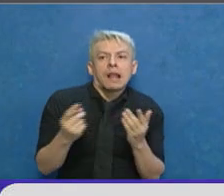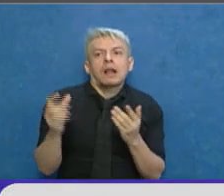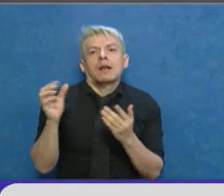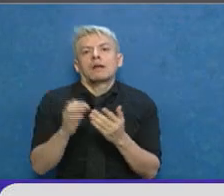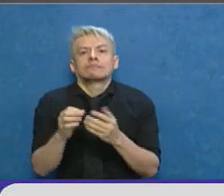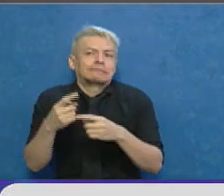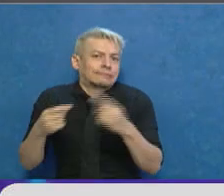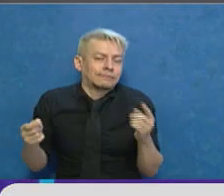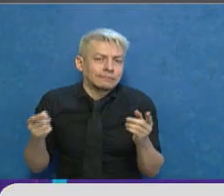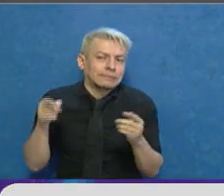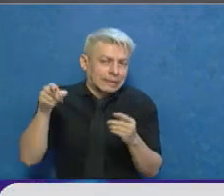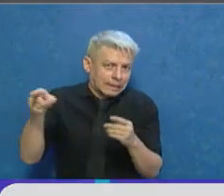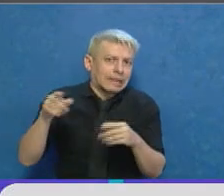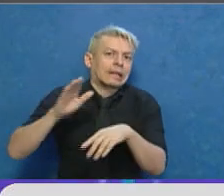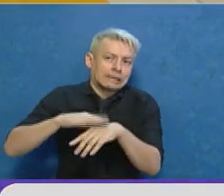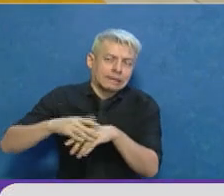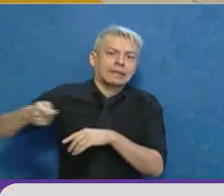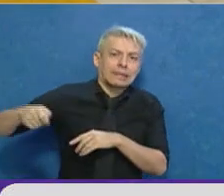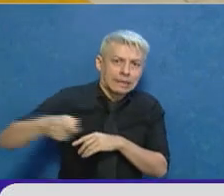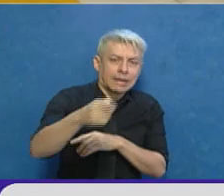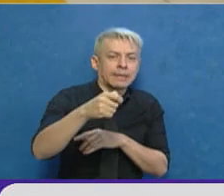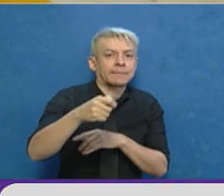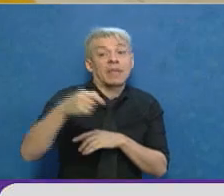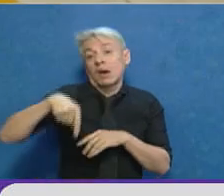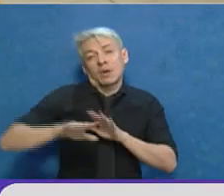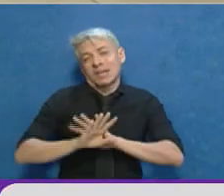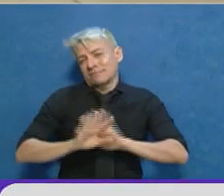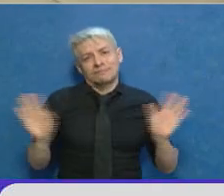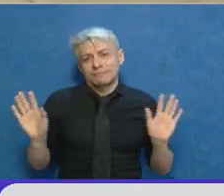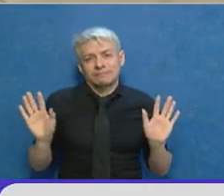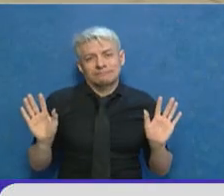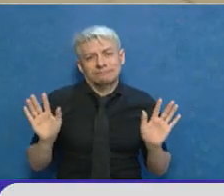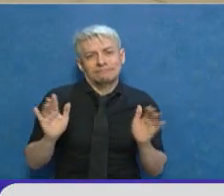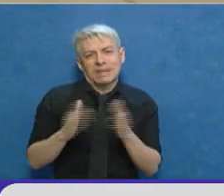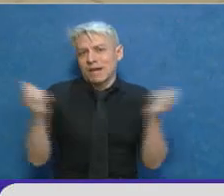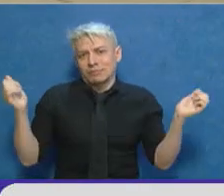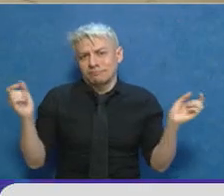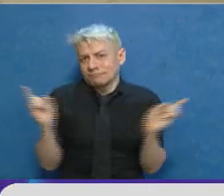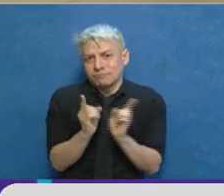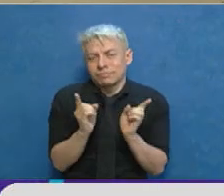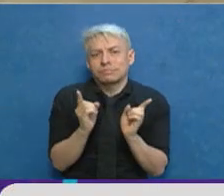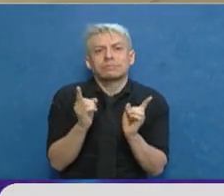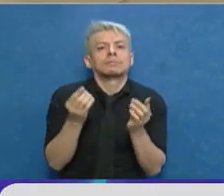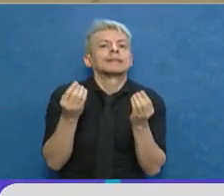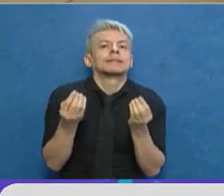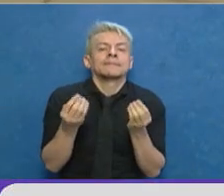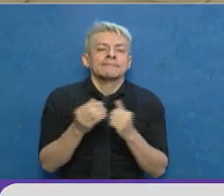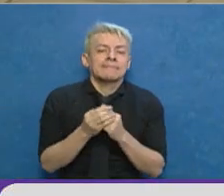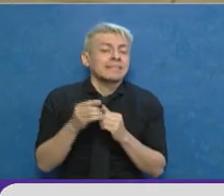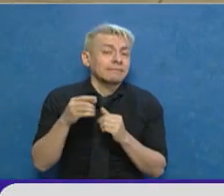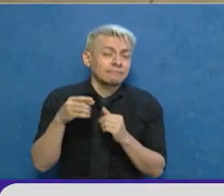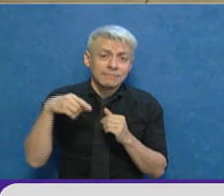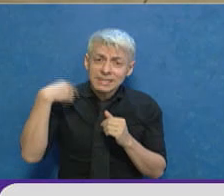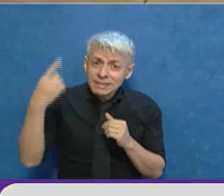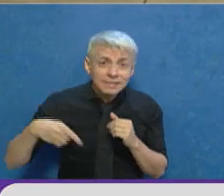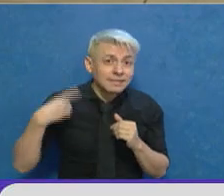se realizaran estas medidas. En este caso no es necesario porque acá cuentan de manera permanente